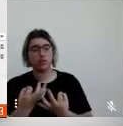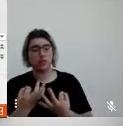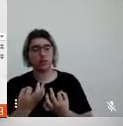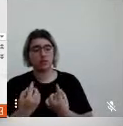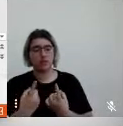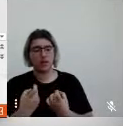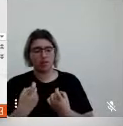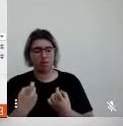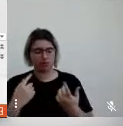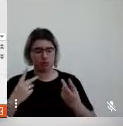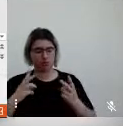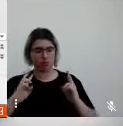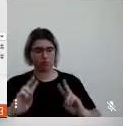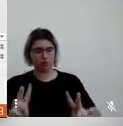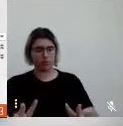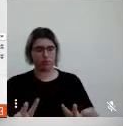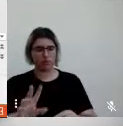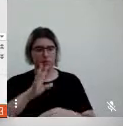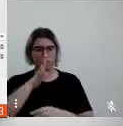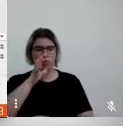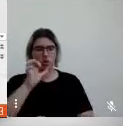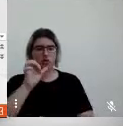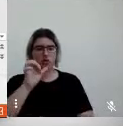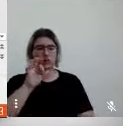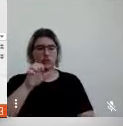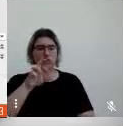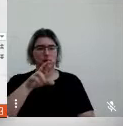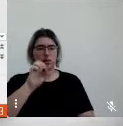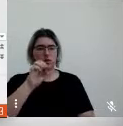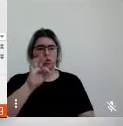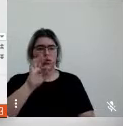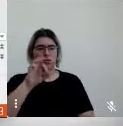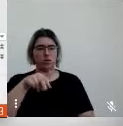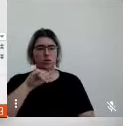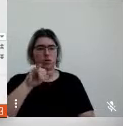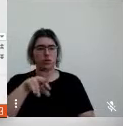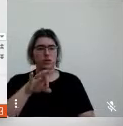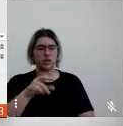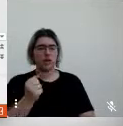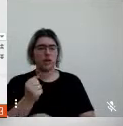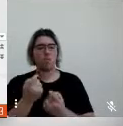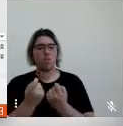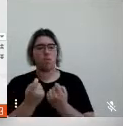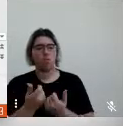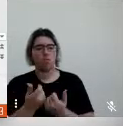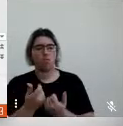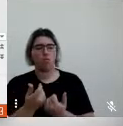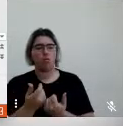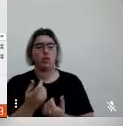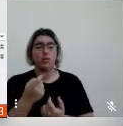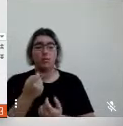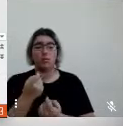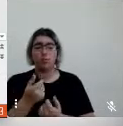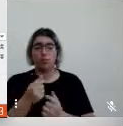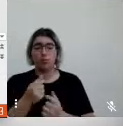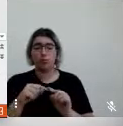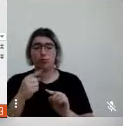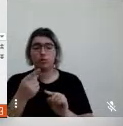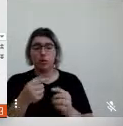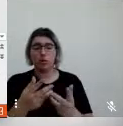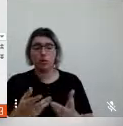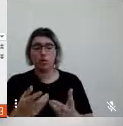de serotonina están disminuidos. ¿A qué nos llevan esos niveles bajos de serotonina? A tener un comportamiento